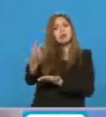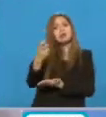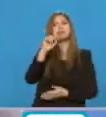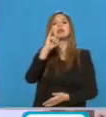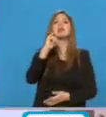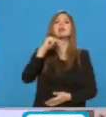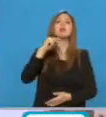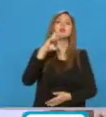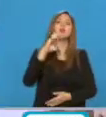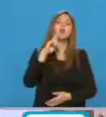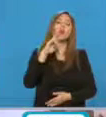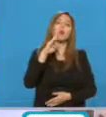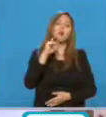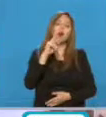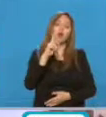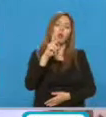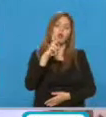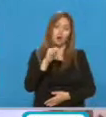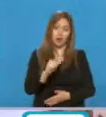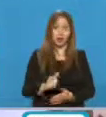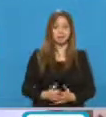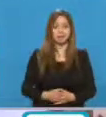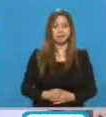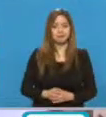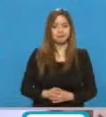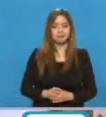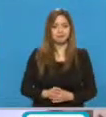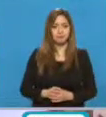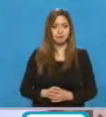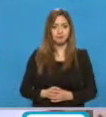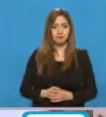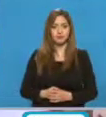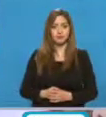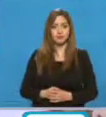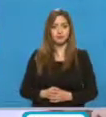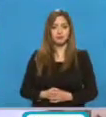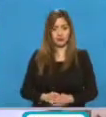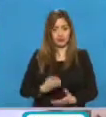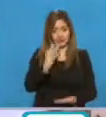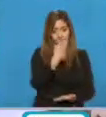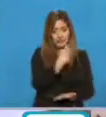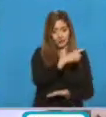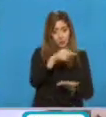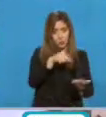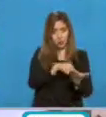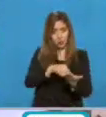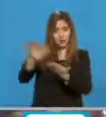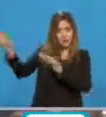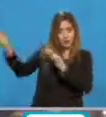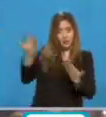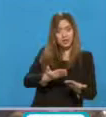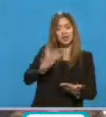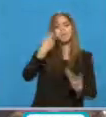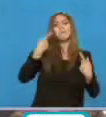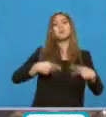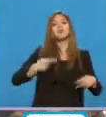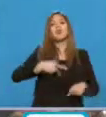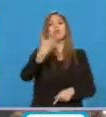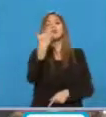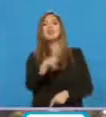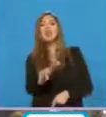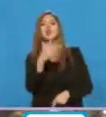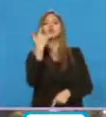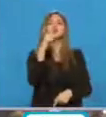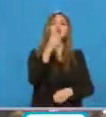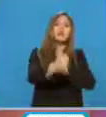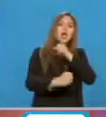incubadora, ¿no? Sí, en esta incubadora hay gente que llega con 10, 12 años de trayectoria y me dicen, pero es